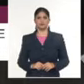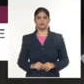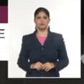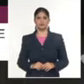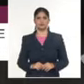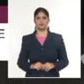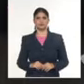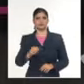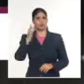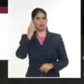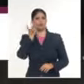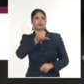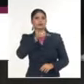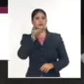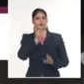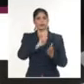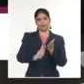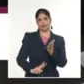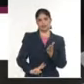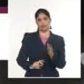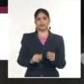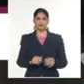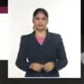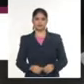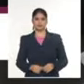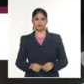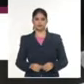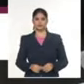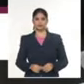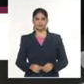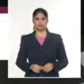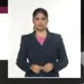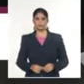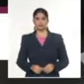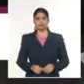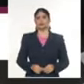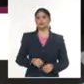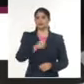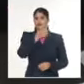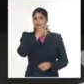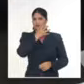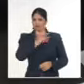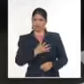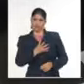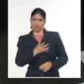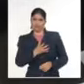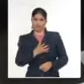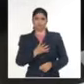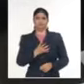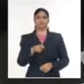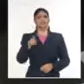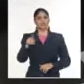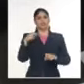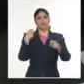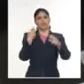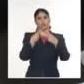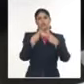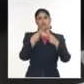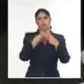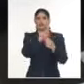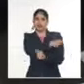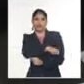Fidel tiene fortuna, una sola fortuna, la fortuna de